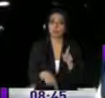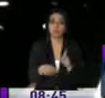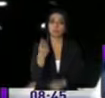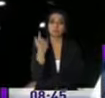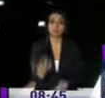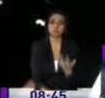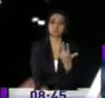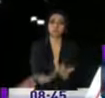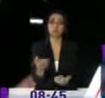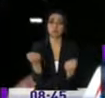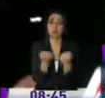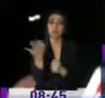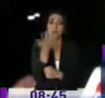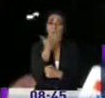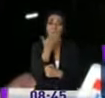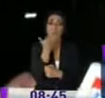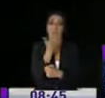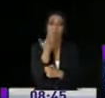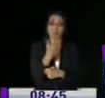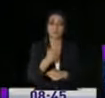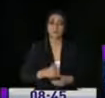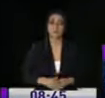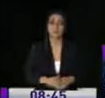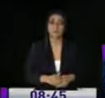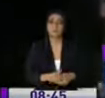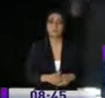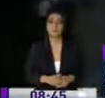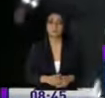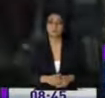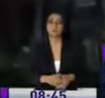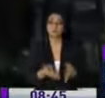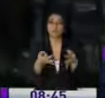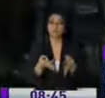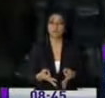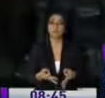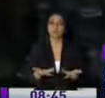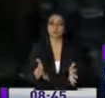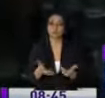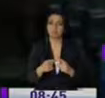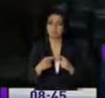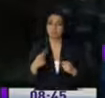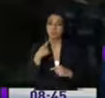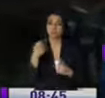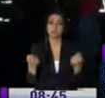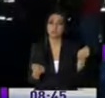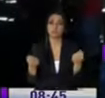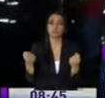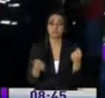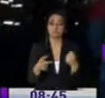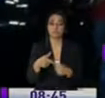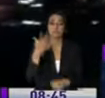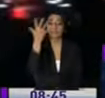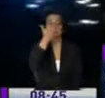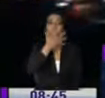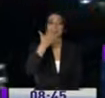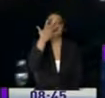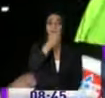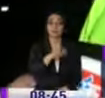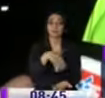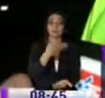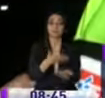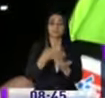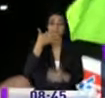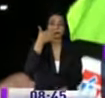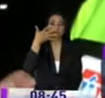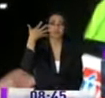en llamas y muy caliente la estructura. Extraoficialmente se mencionó que el vehículo accidentado se trasladaba de Esmeraldas a Chuchufindi. Es muy